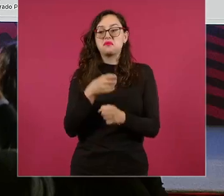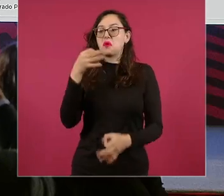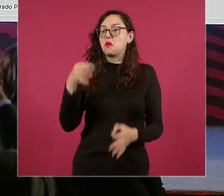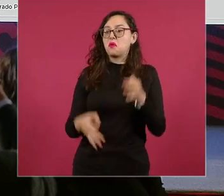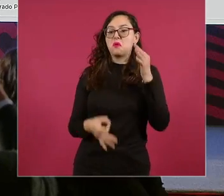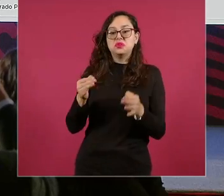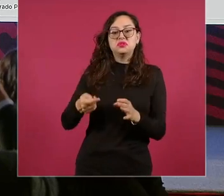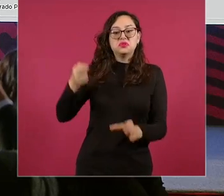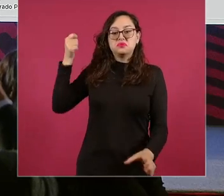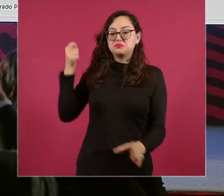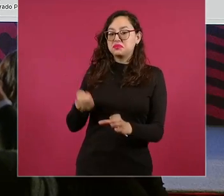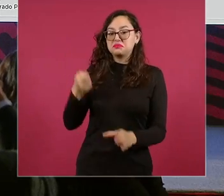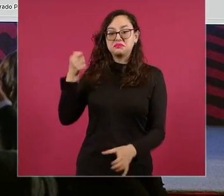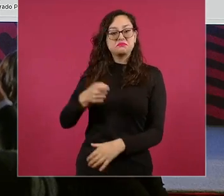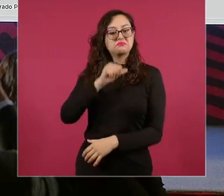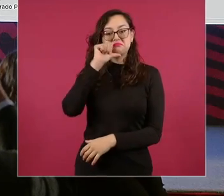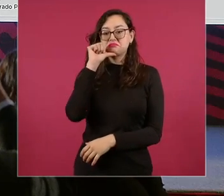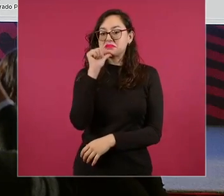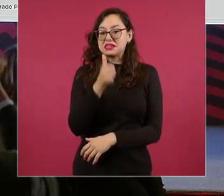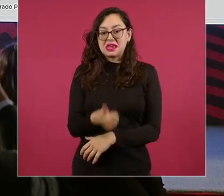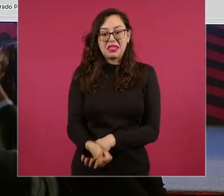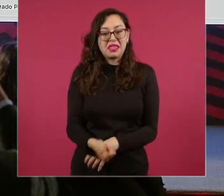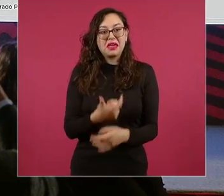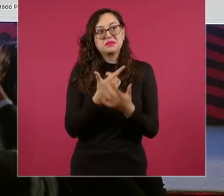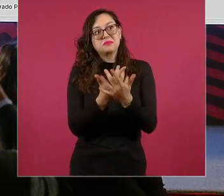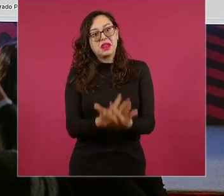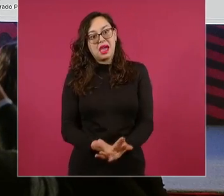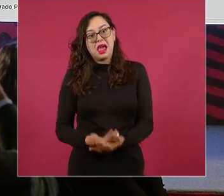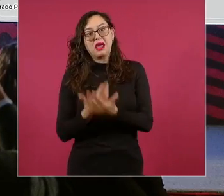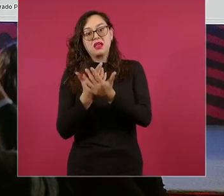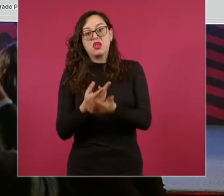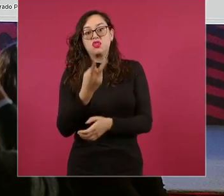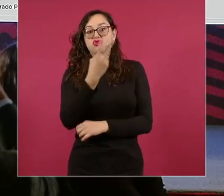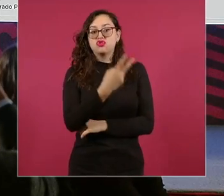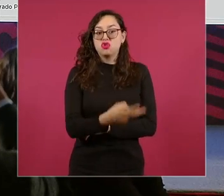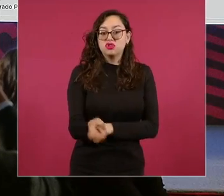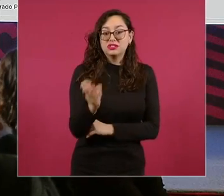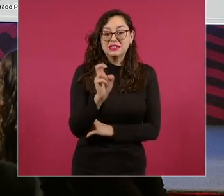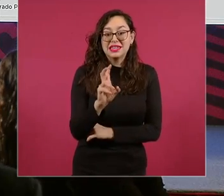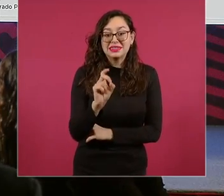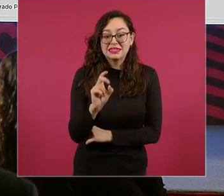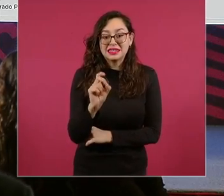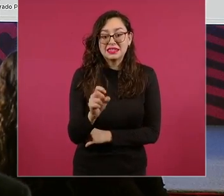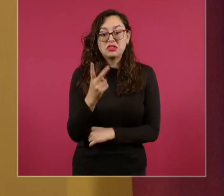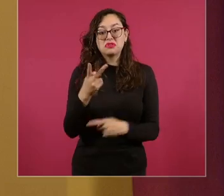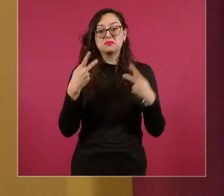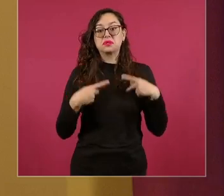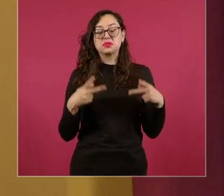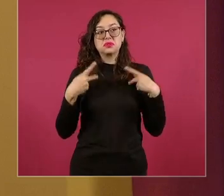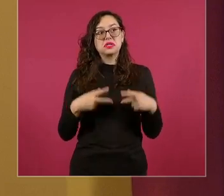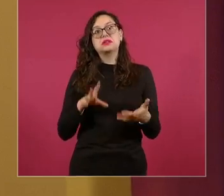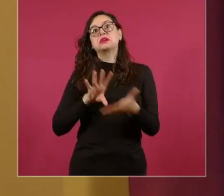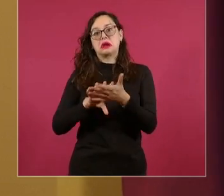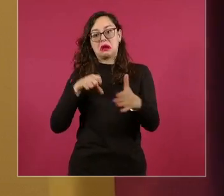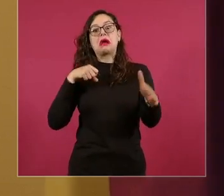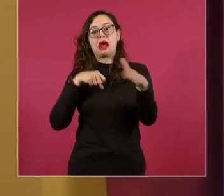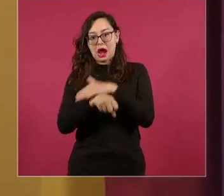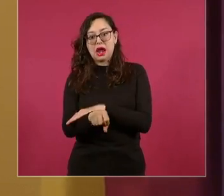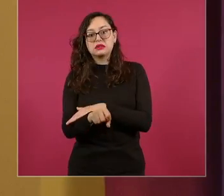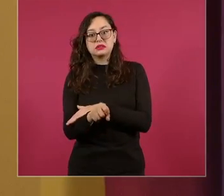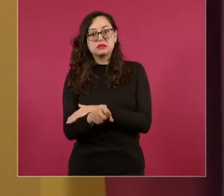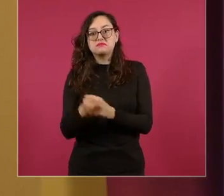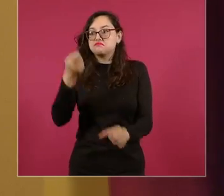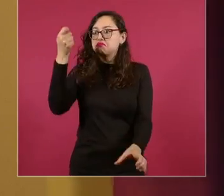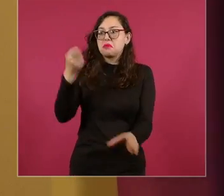sentenciadas. También 232, imagínense 232 personas que